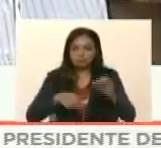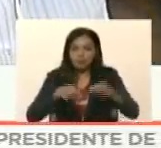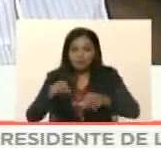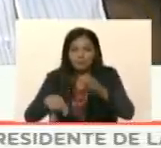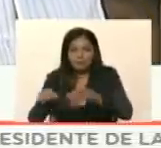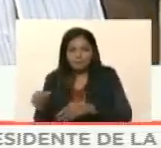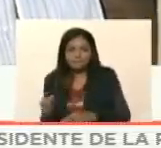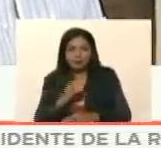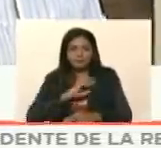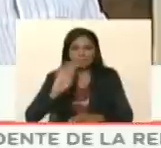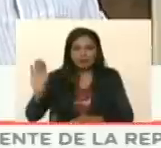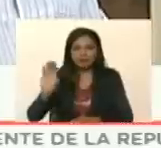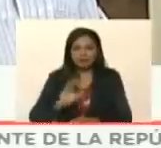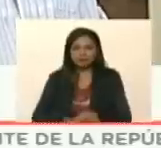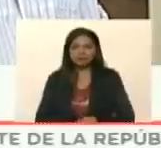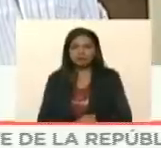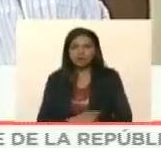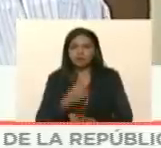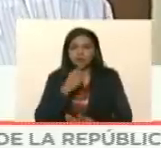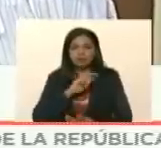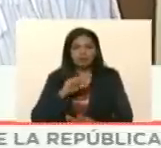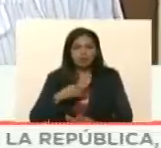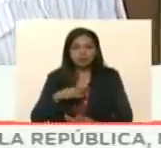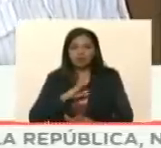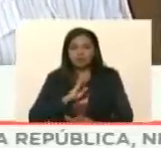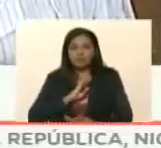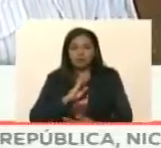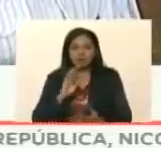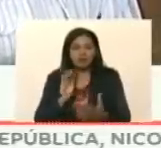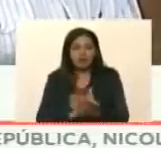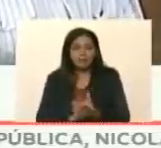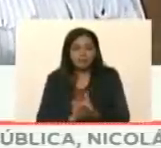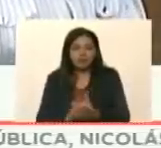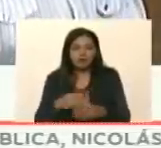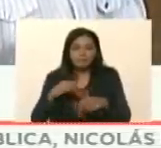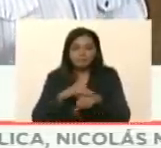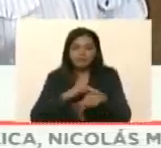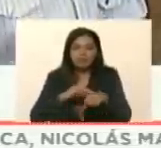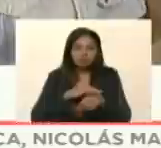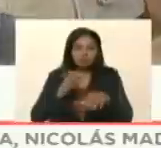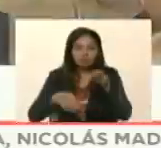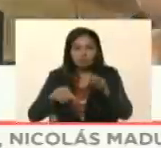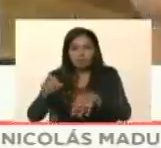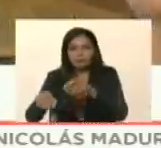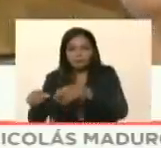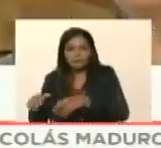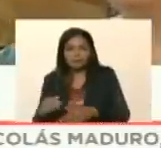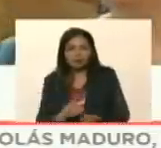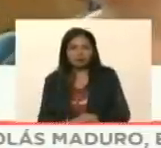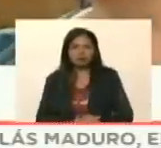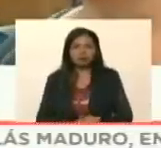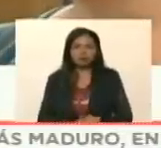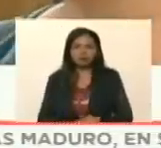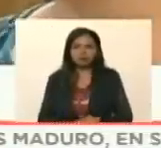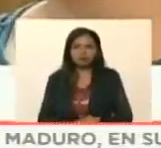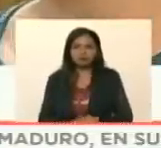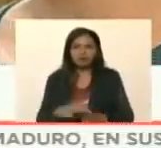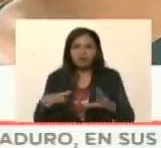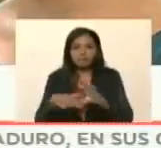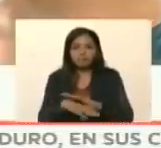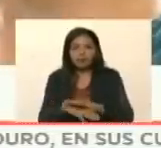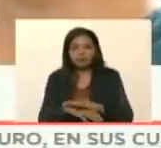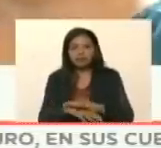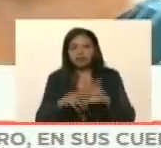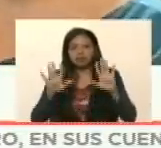cultivando patria, como dice nuestro querido compañero ministro de Agricultura y tierra. Martes 9 de